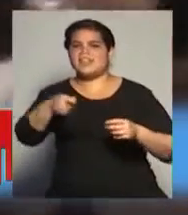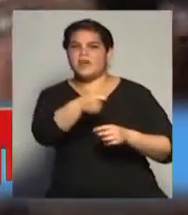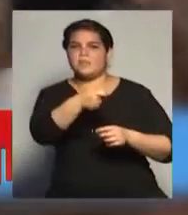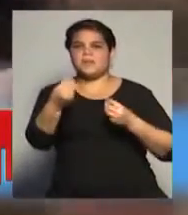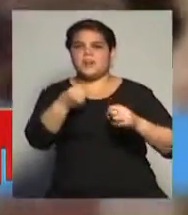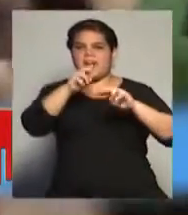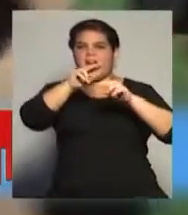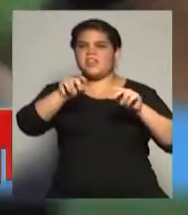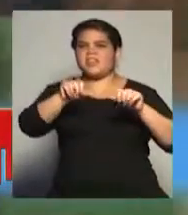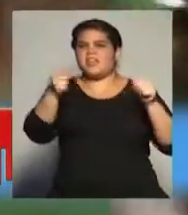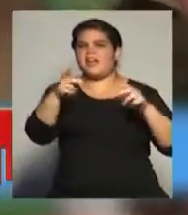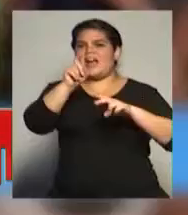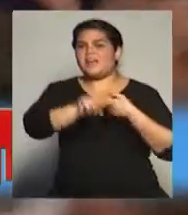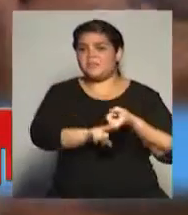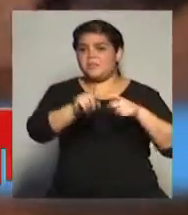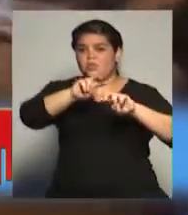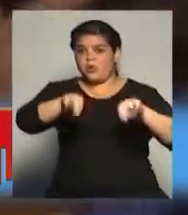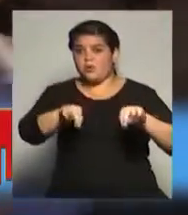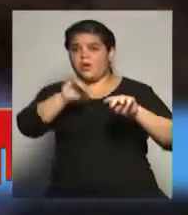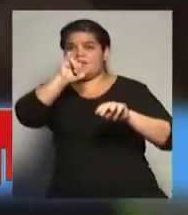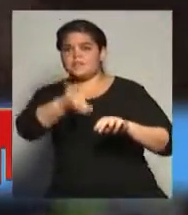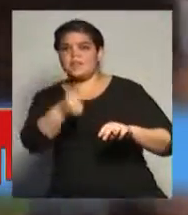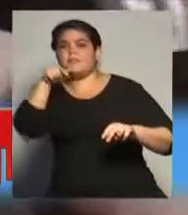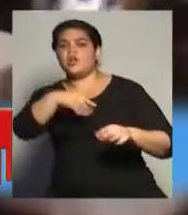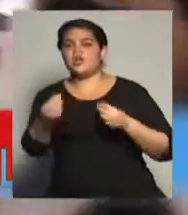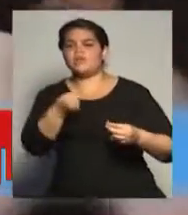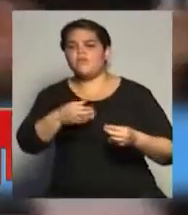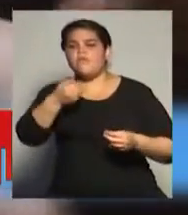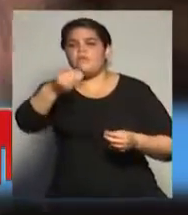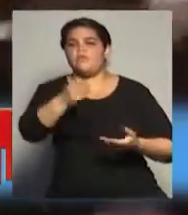nulidad, pero no genera falsas